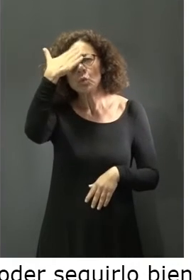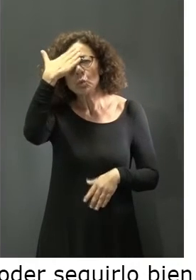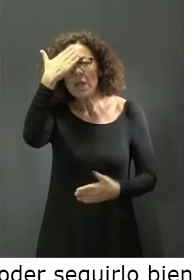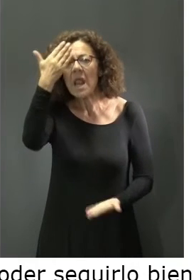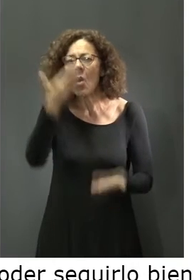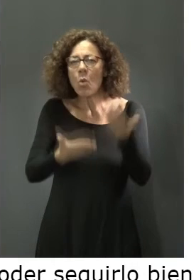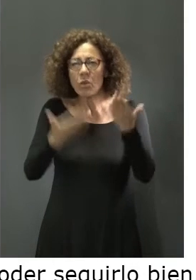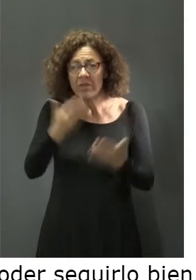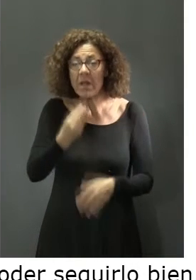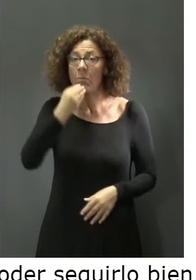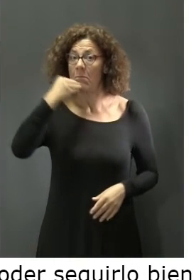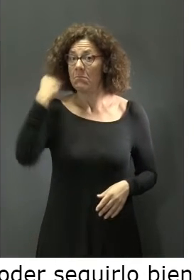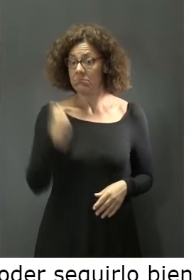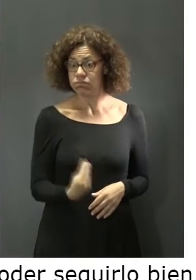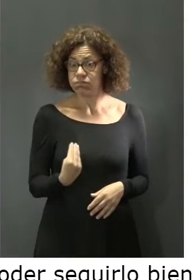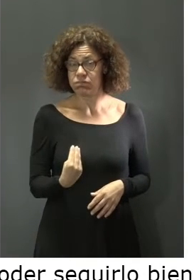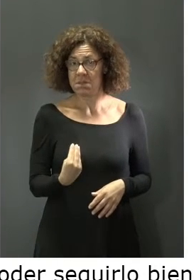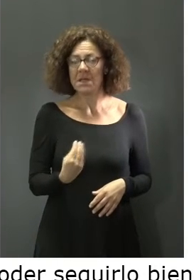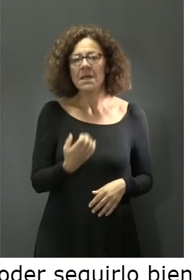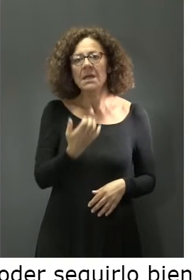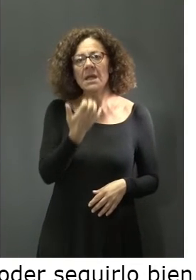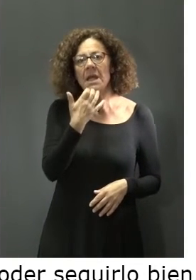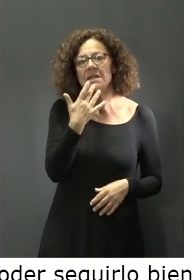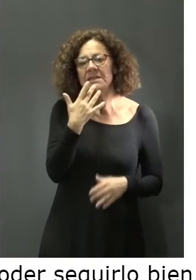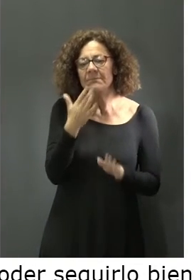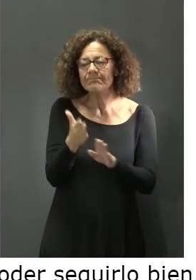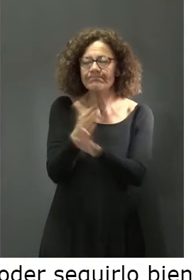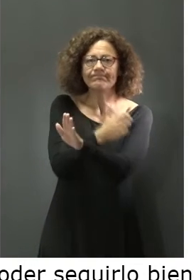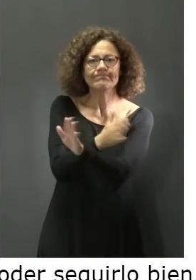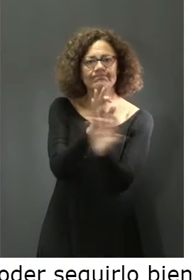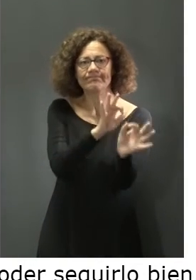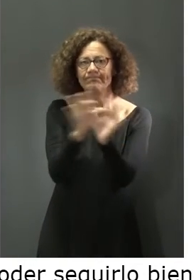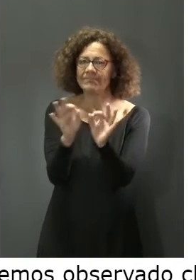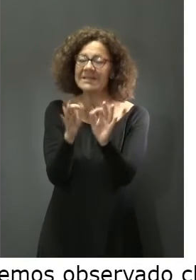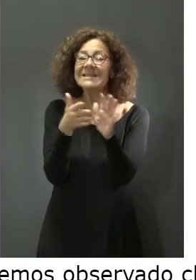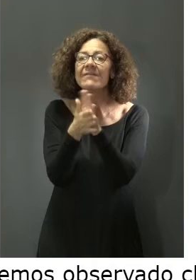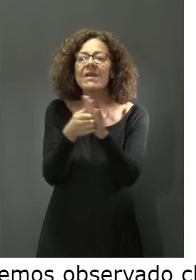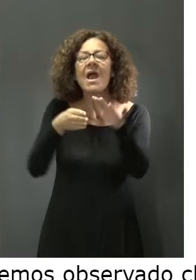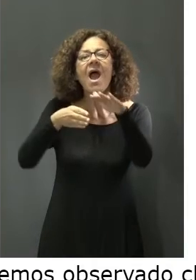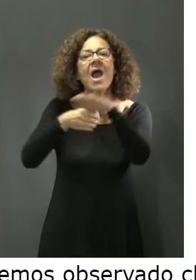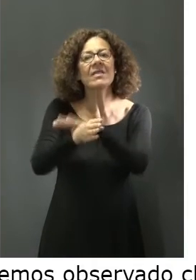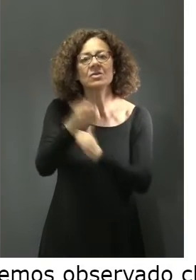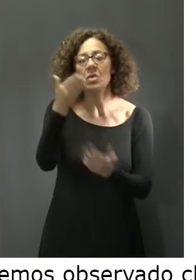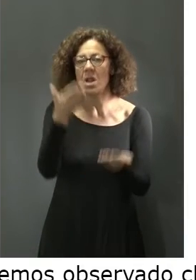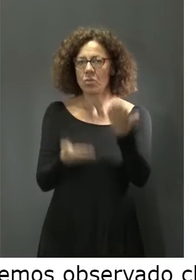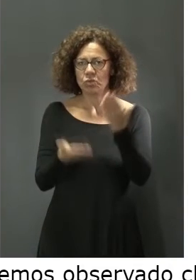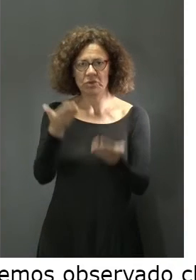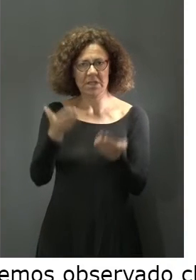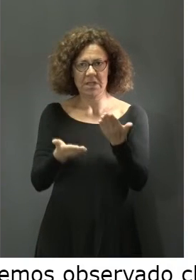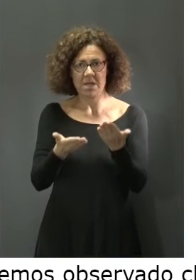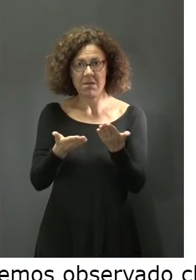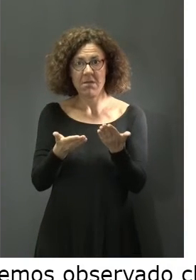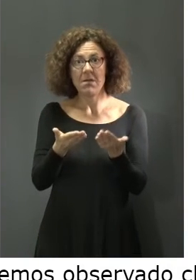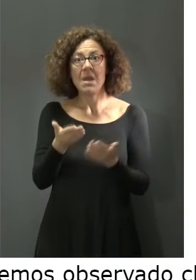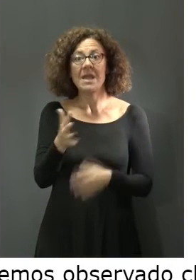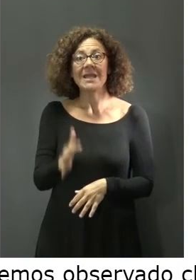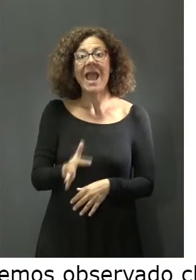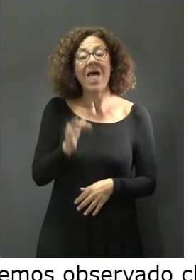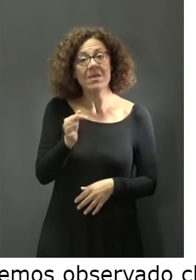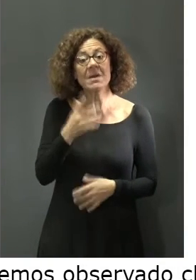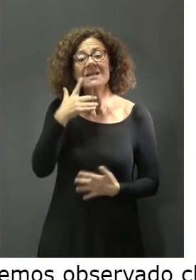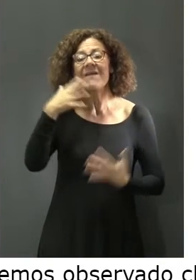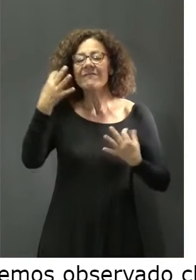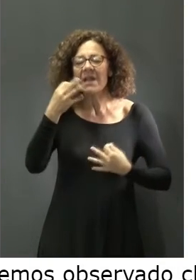efectiva sin una condición previa, que es el acceso a la justicia. Y a su vez, para que haya un verdadero acceso